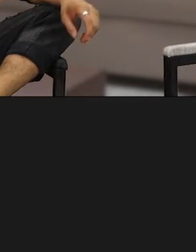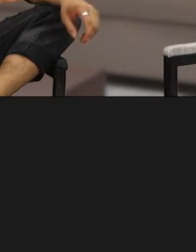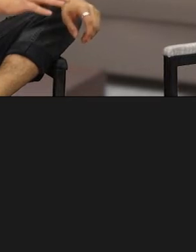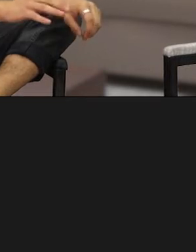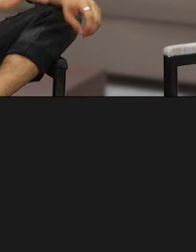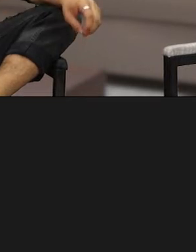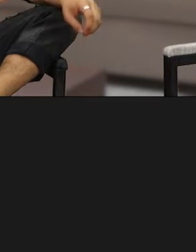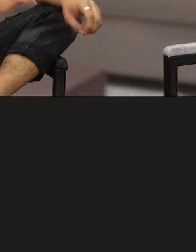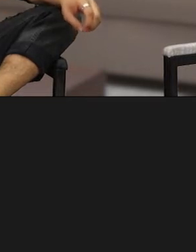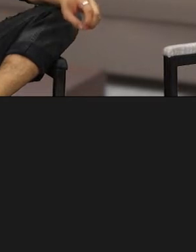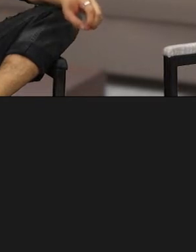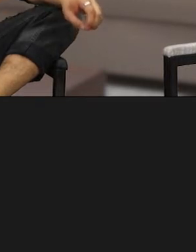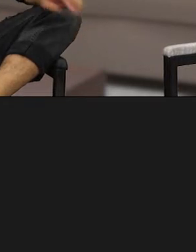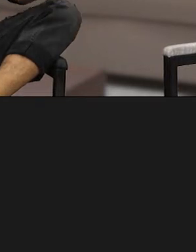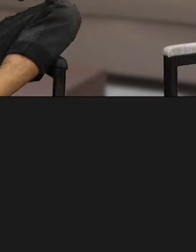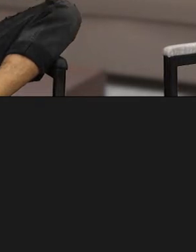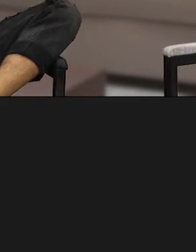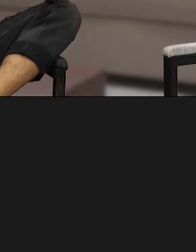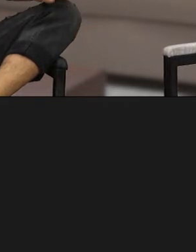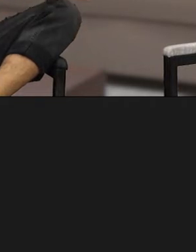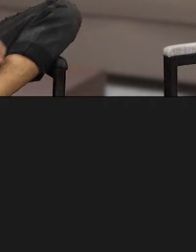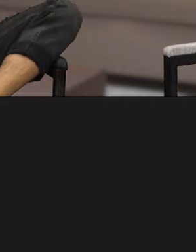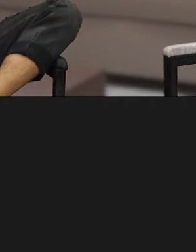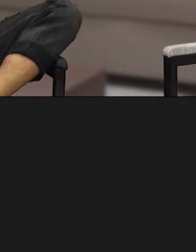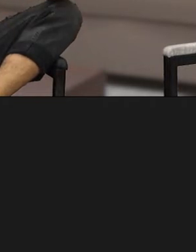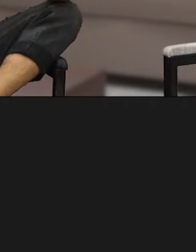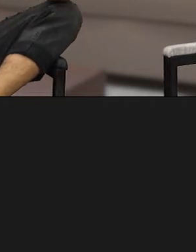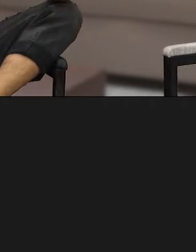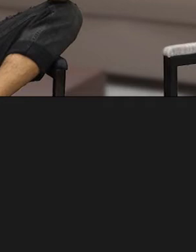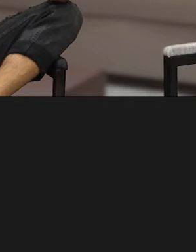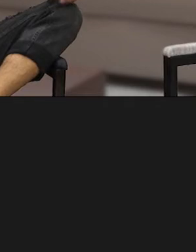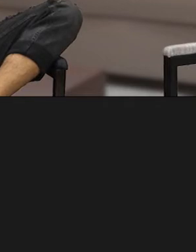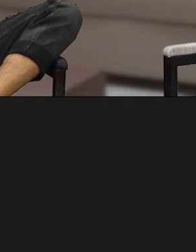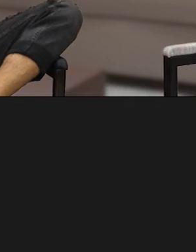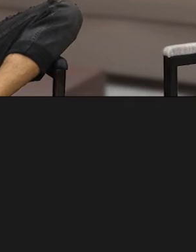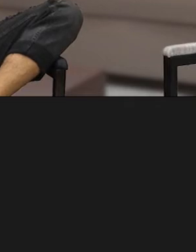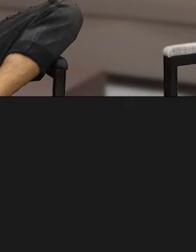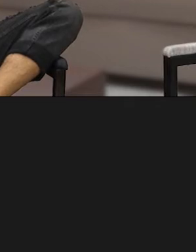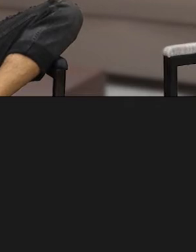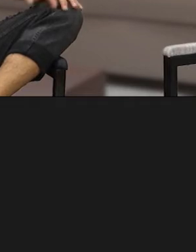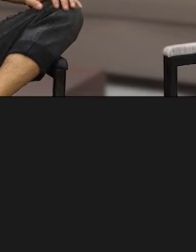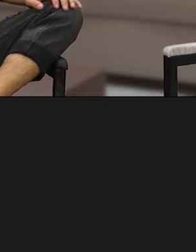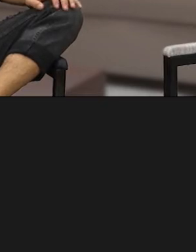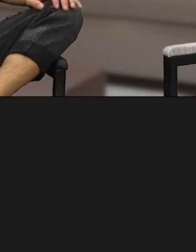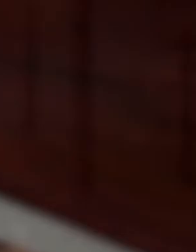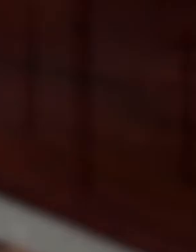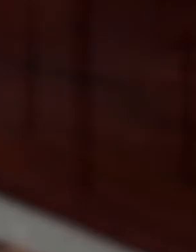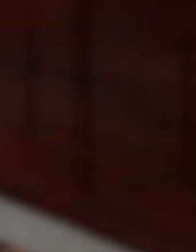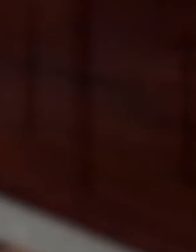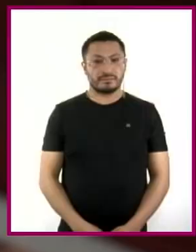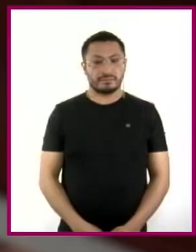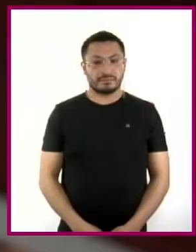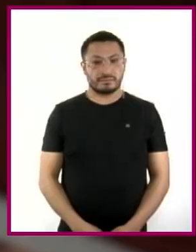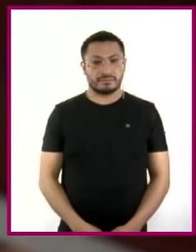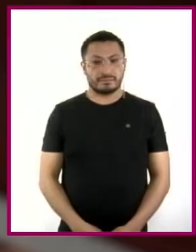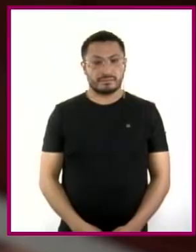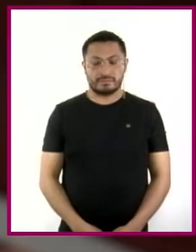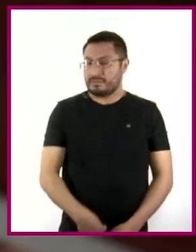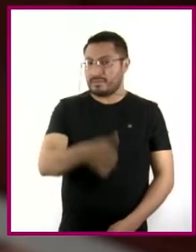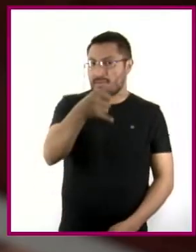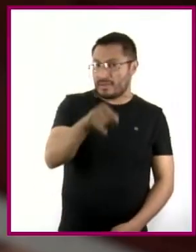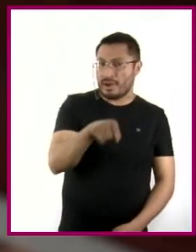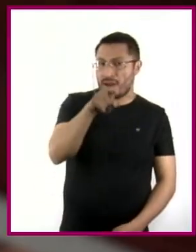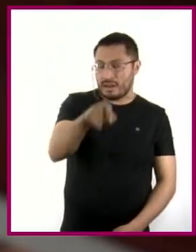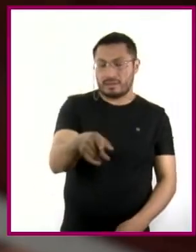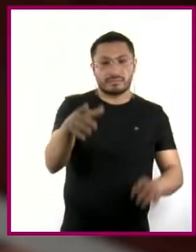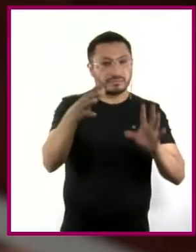último, imagínate que un día me quedo dormido y tienes acceso a mi cuarto. ¿Qué harías? Así como lo